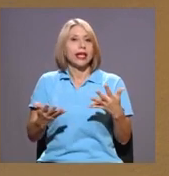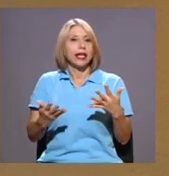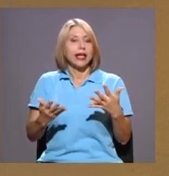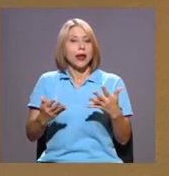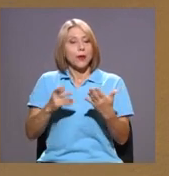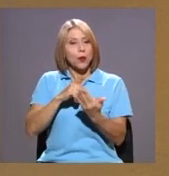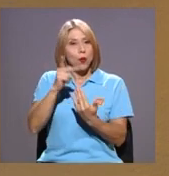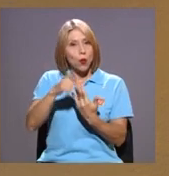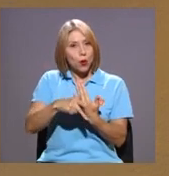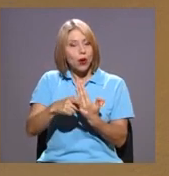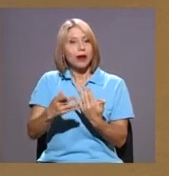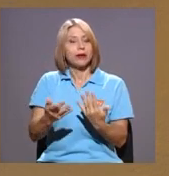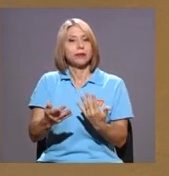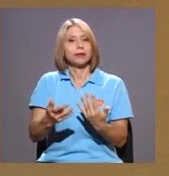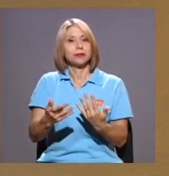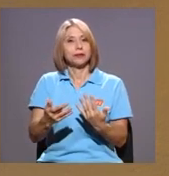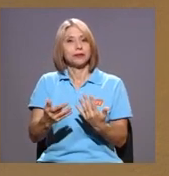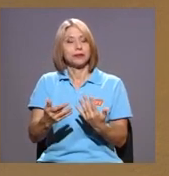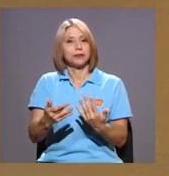de programas e